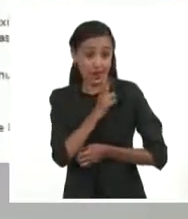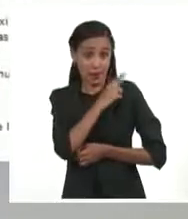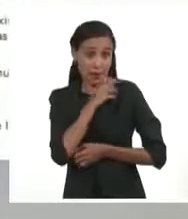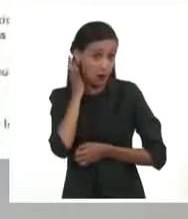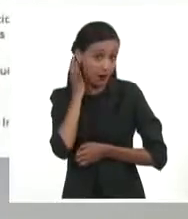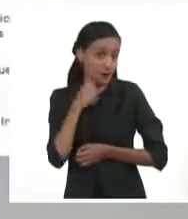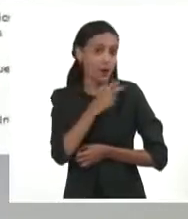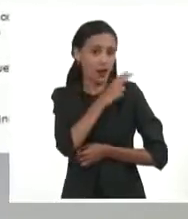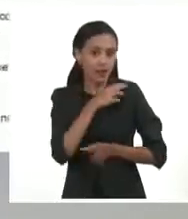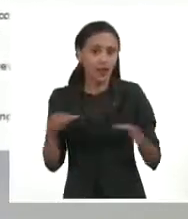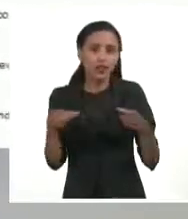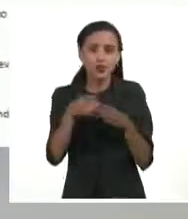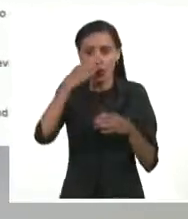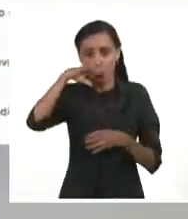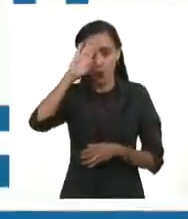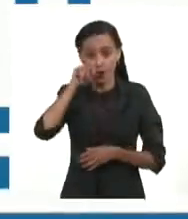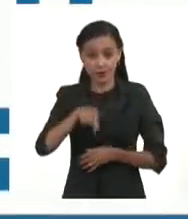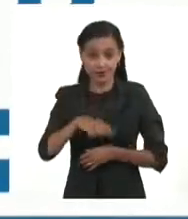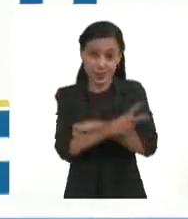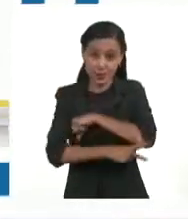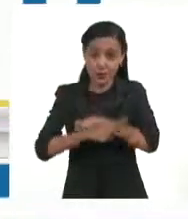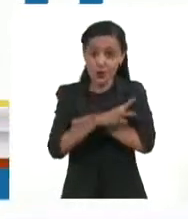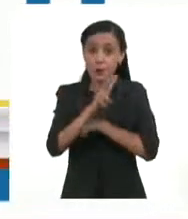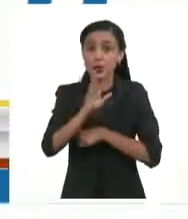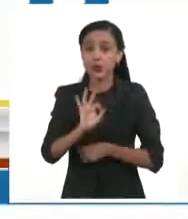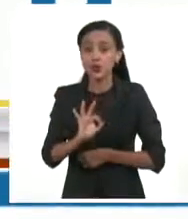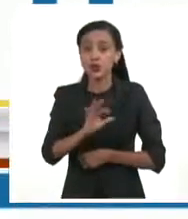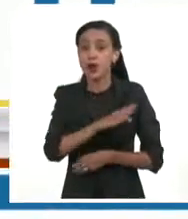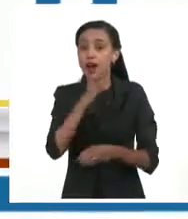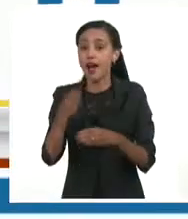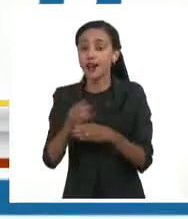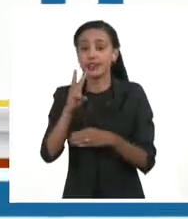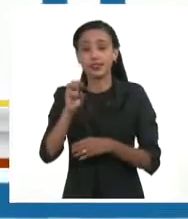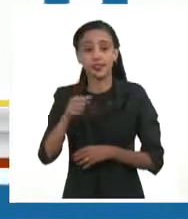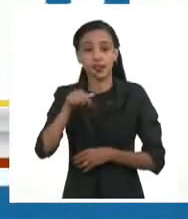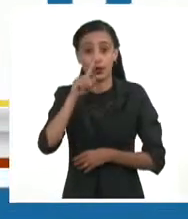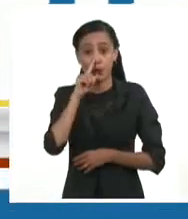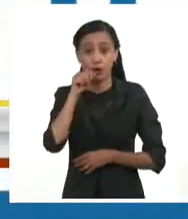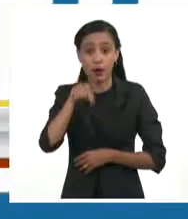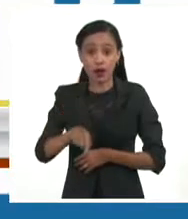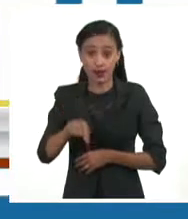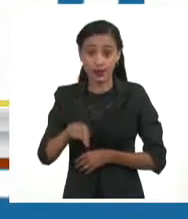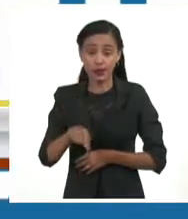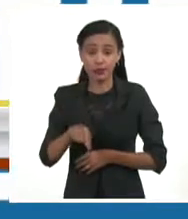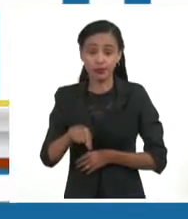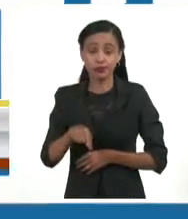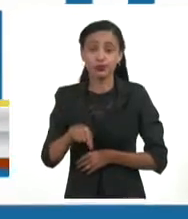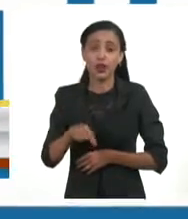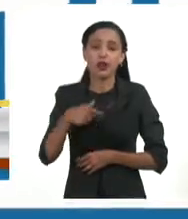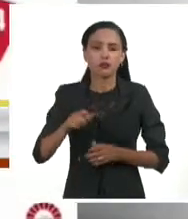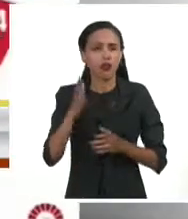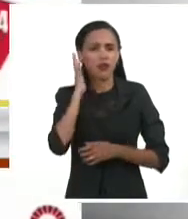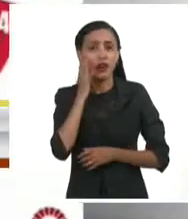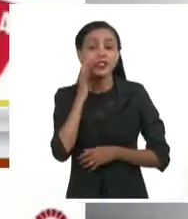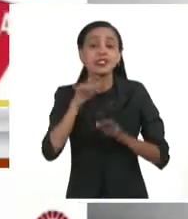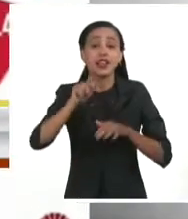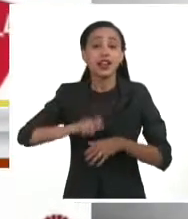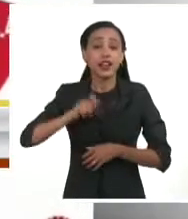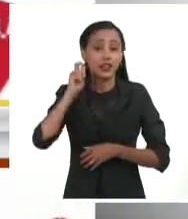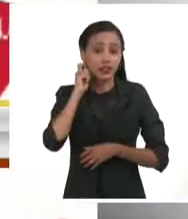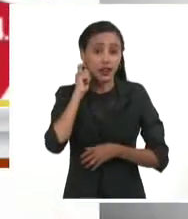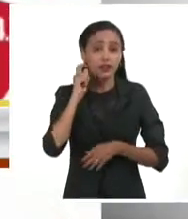sesiona en París del 28 al 30 de junio como antesala de la cumbre de educación, convocada por el secretario general de la ONU, Antonio Guterres,